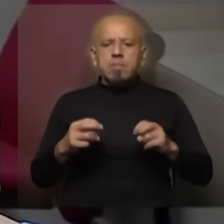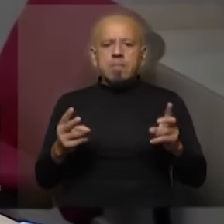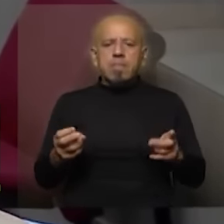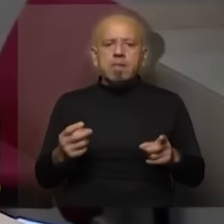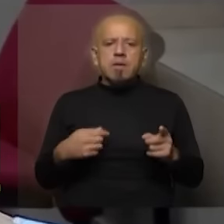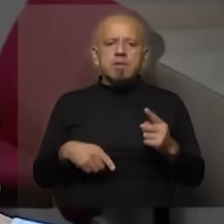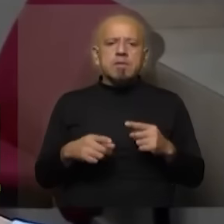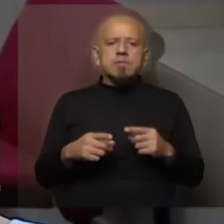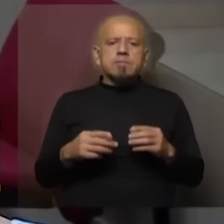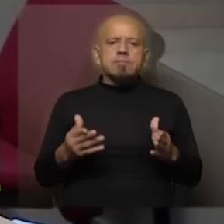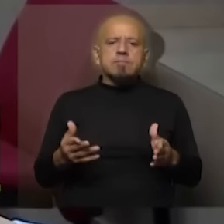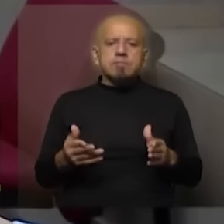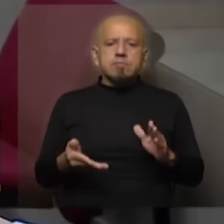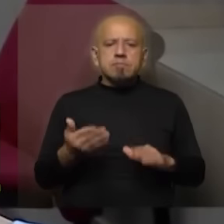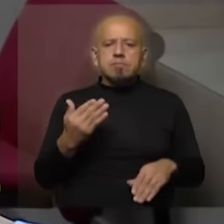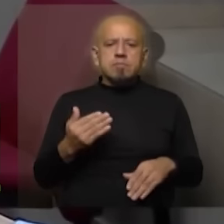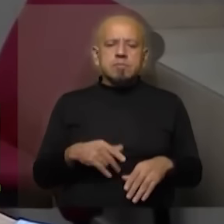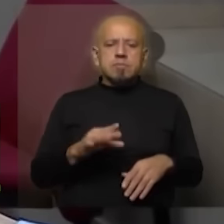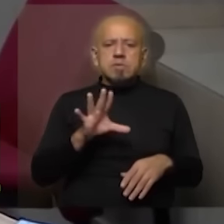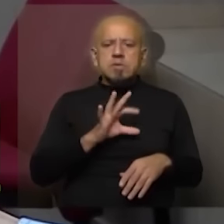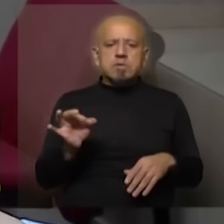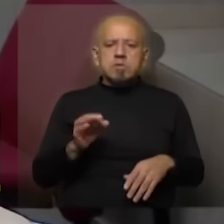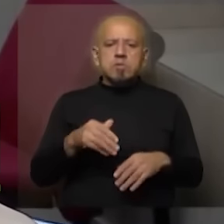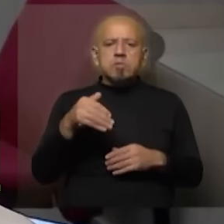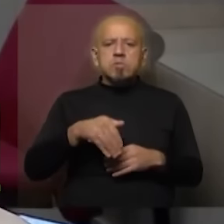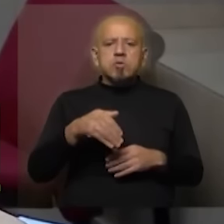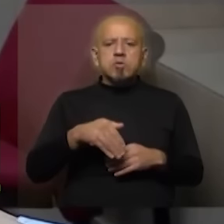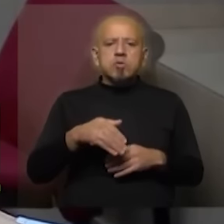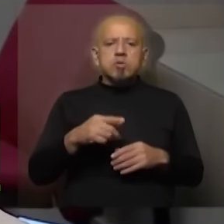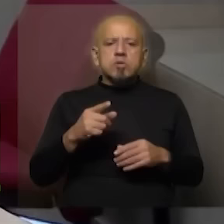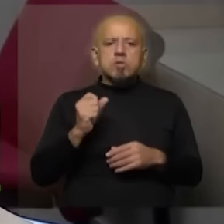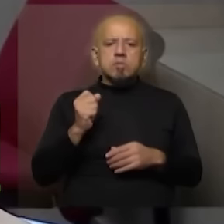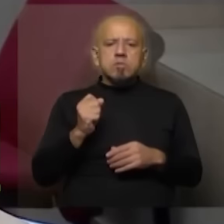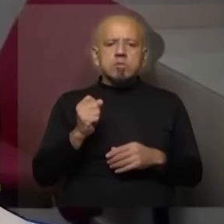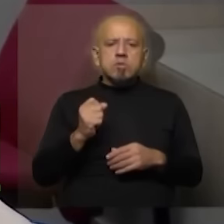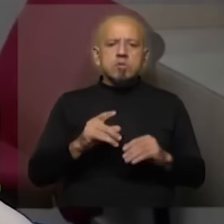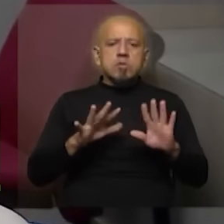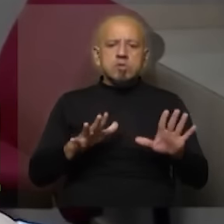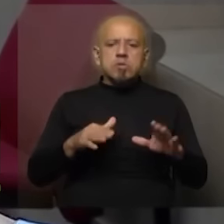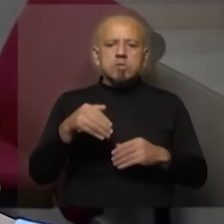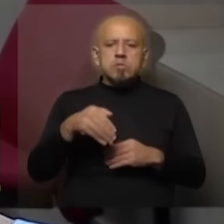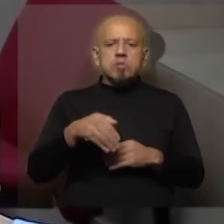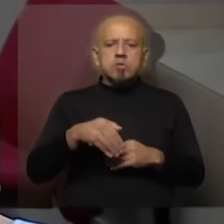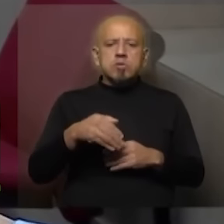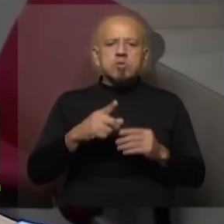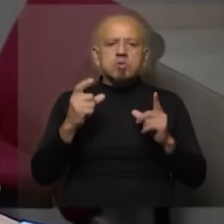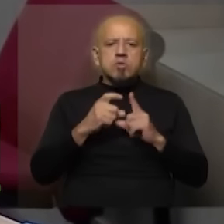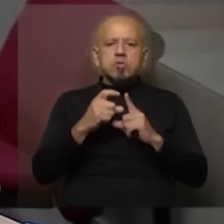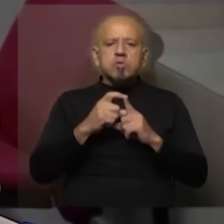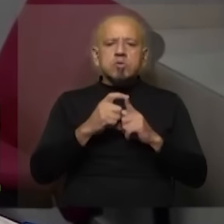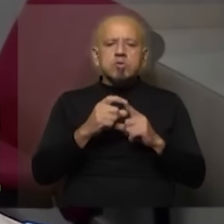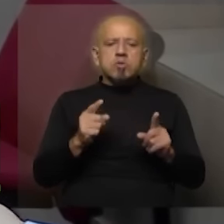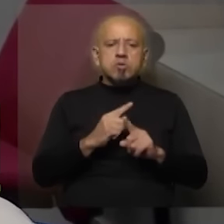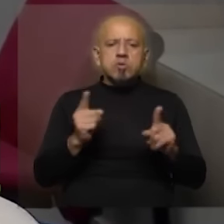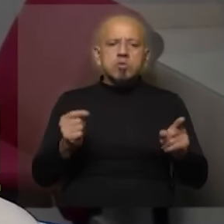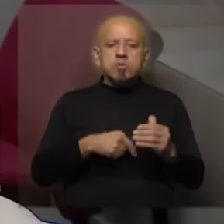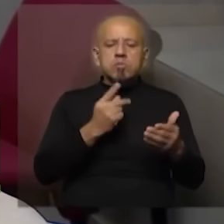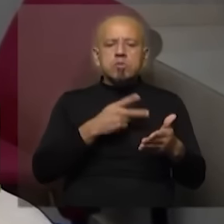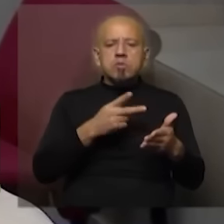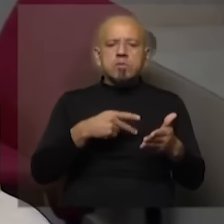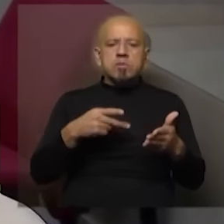innovación, más de 500 millones de pesos, estamos hablando más de 10 millones de dólares, no fueron asignados, no fueron planificados